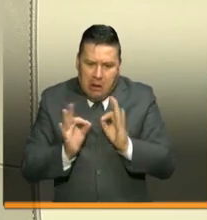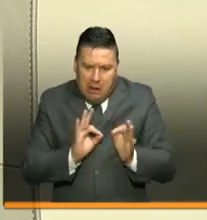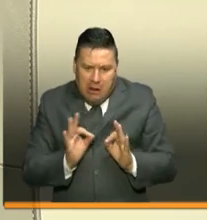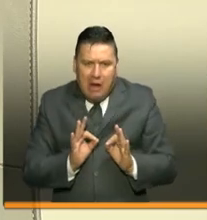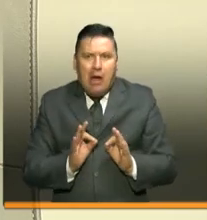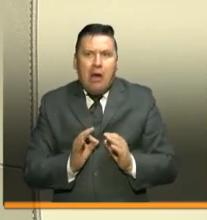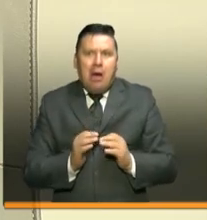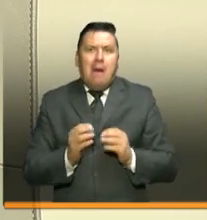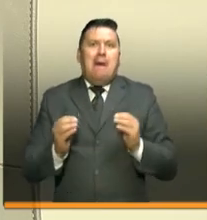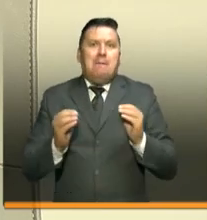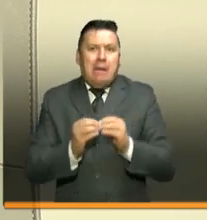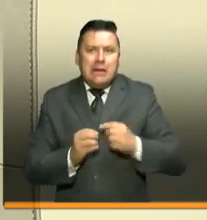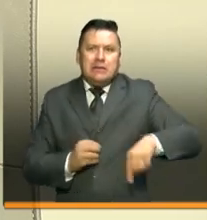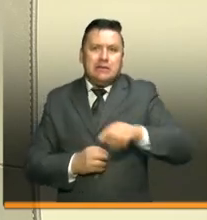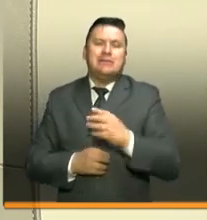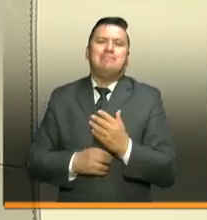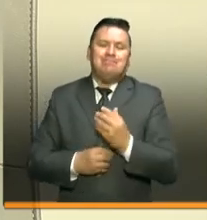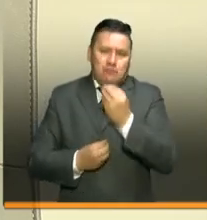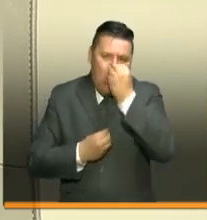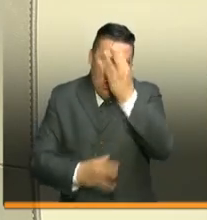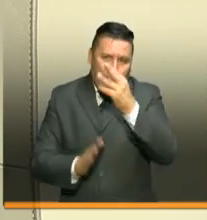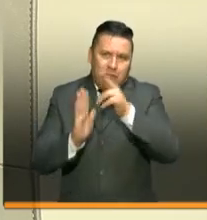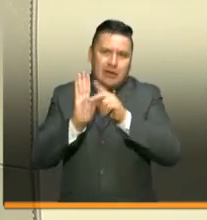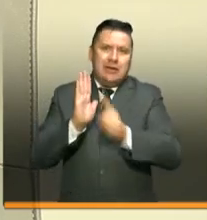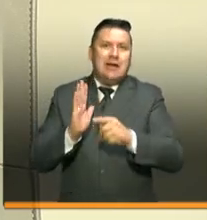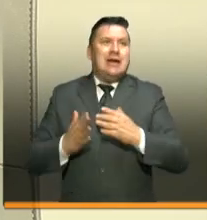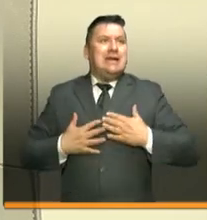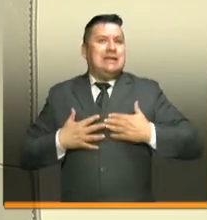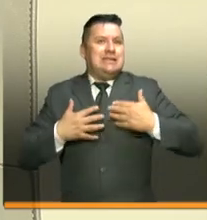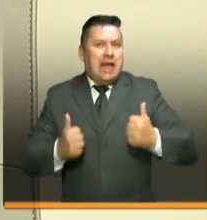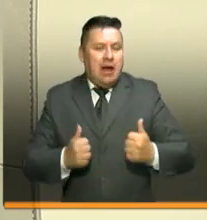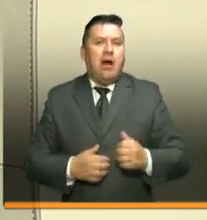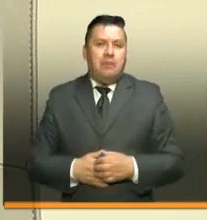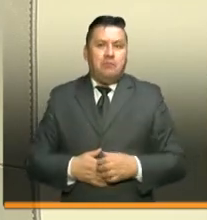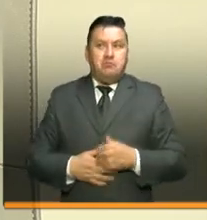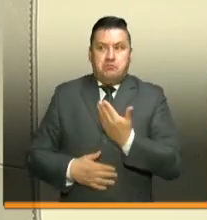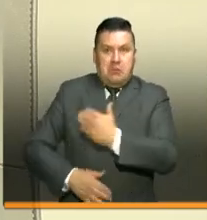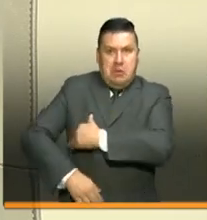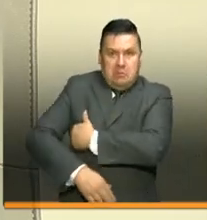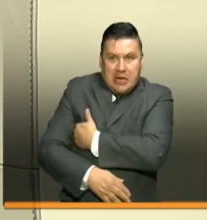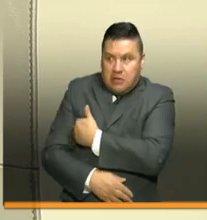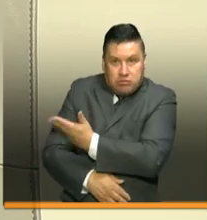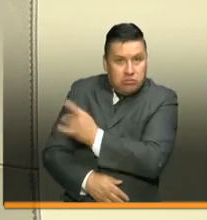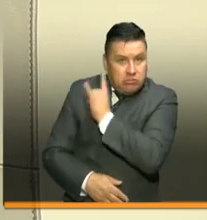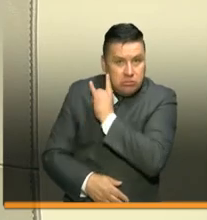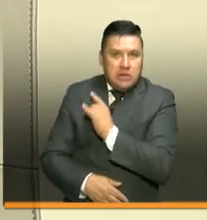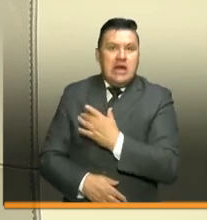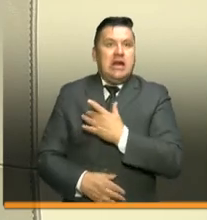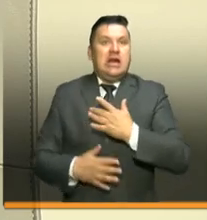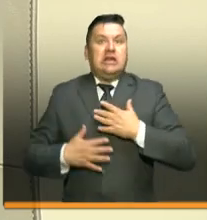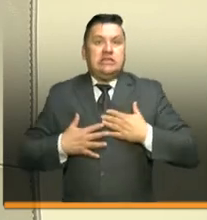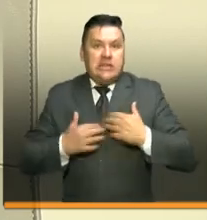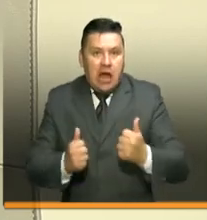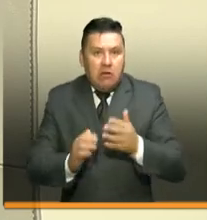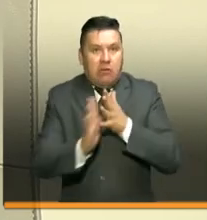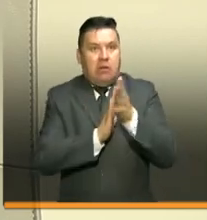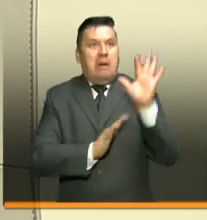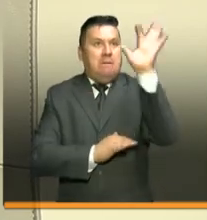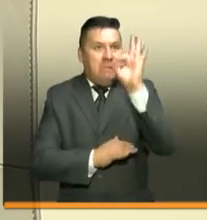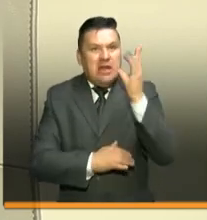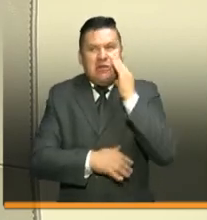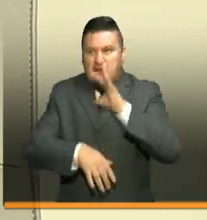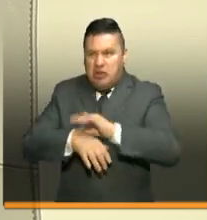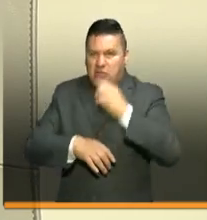lo que viene. Y como sistema, acatar el mensaje de salud. Han oído a un ministro, a unos expertos en salud, hablándonos de curva